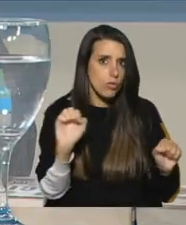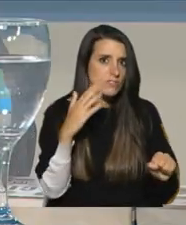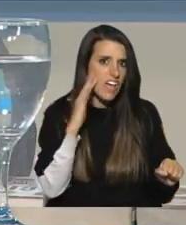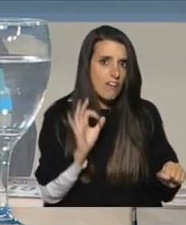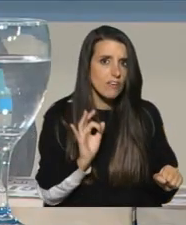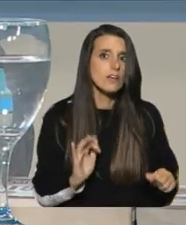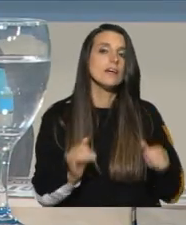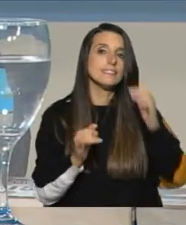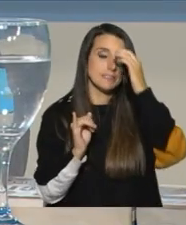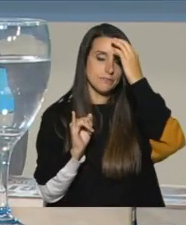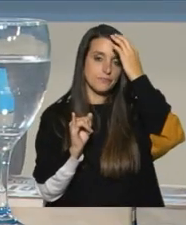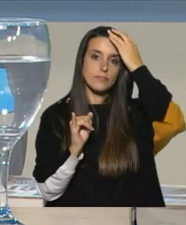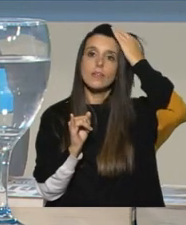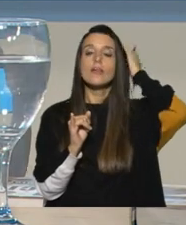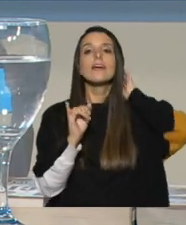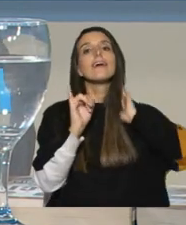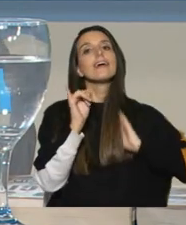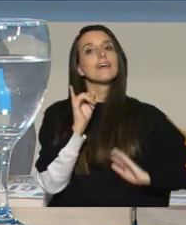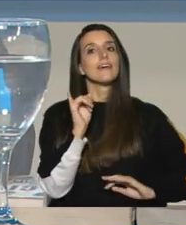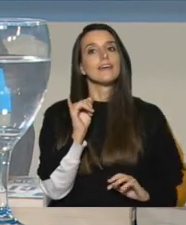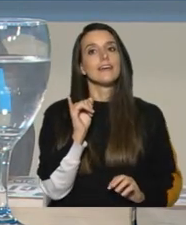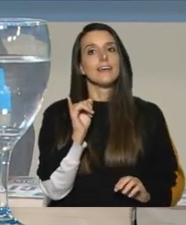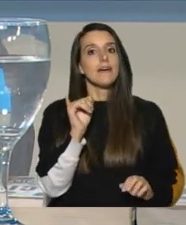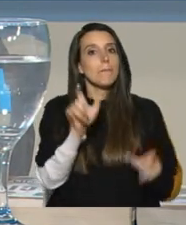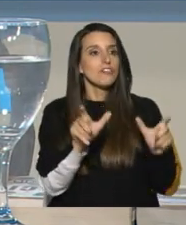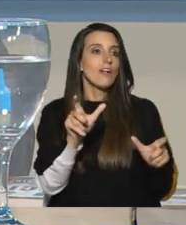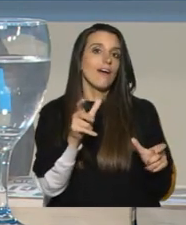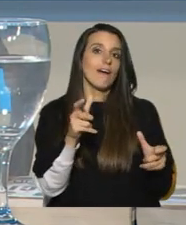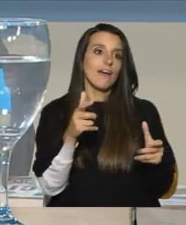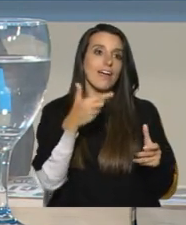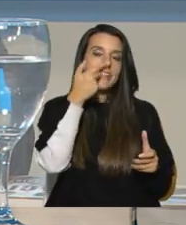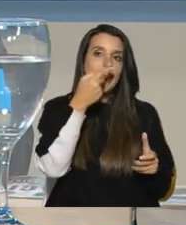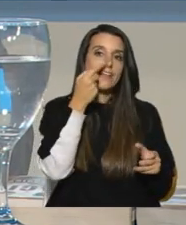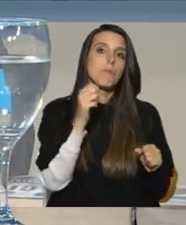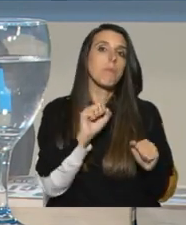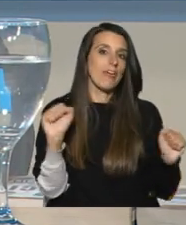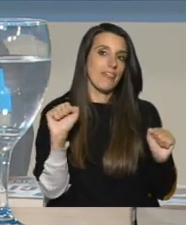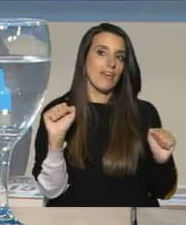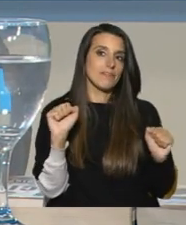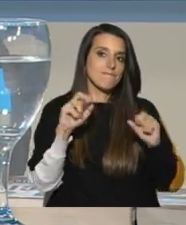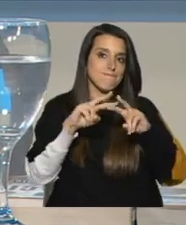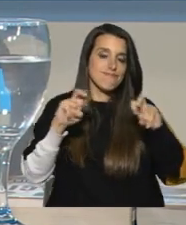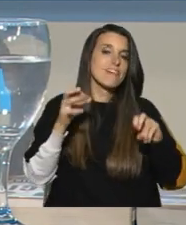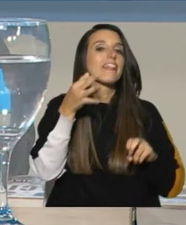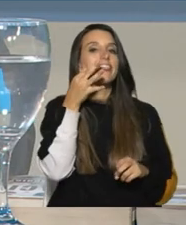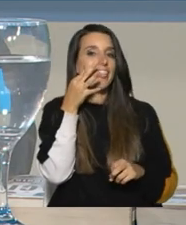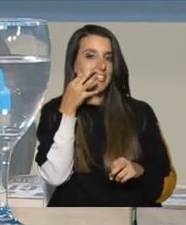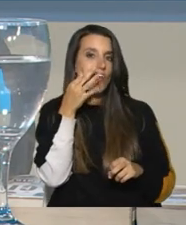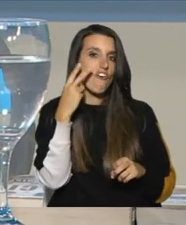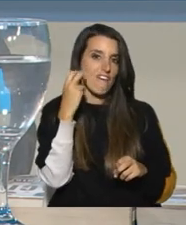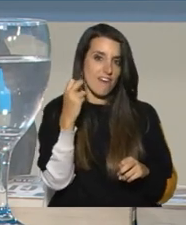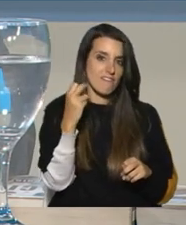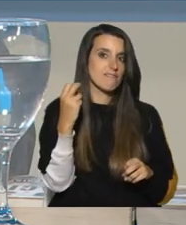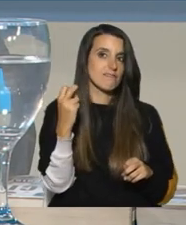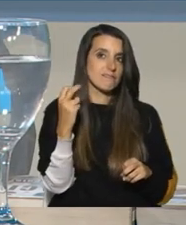supuesto. El que tiene interés, realmente el que quiere, realmente podía porque estaban los testigos ahí en el bar, más